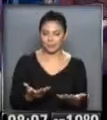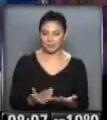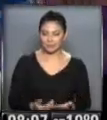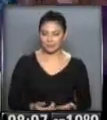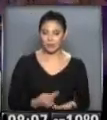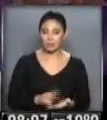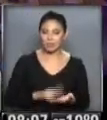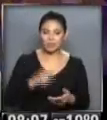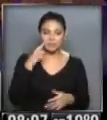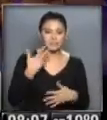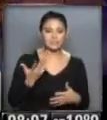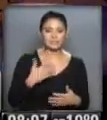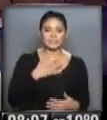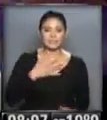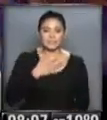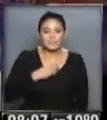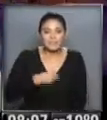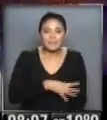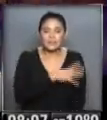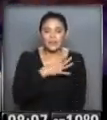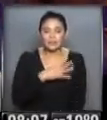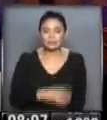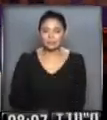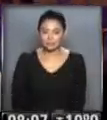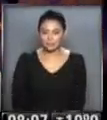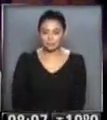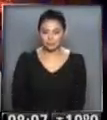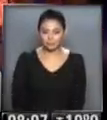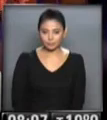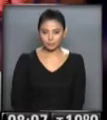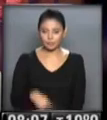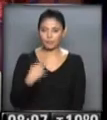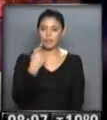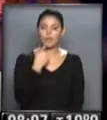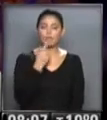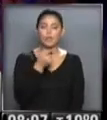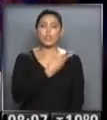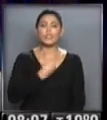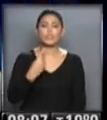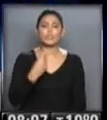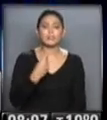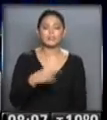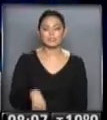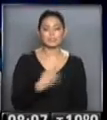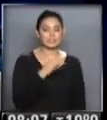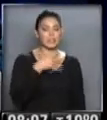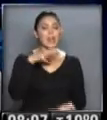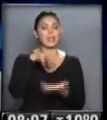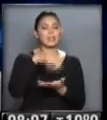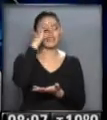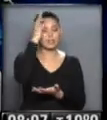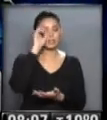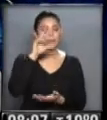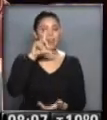digamos nuevamente, para mí es muy emocionante. ¿Nos podrías decir, por ejemplo, dónde y cuándo? Bien, es en el Teatro La